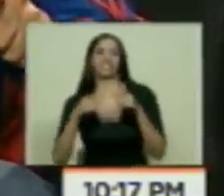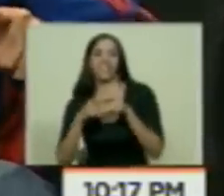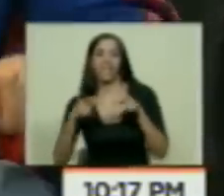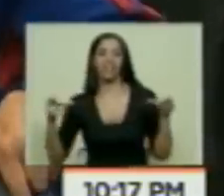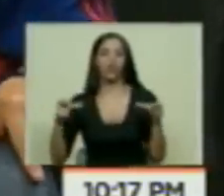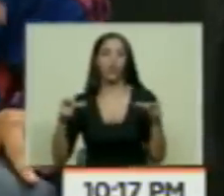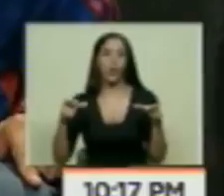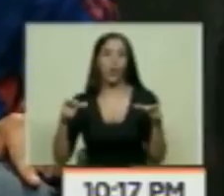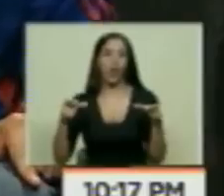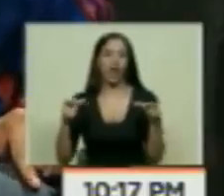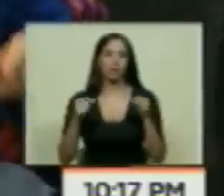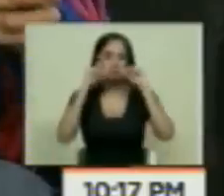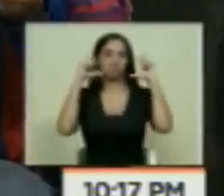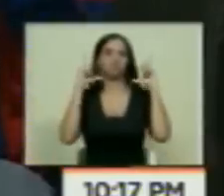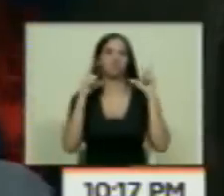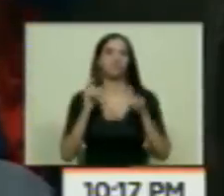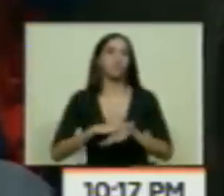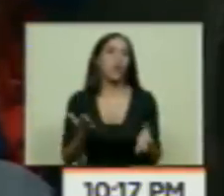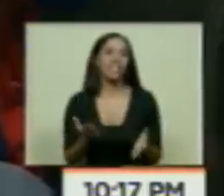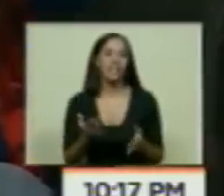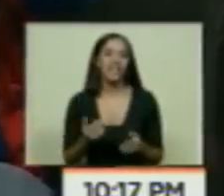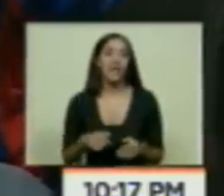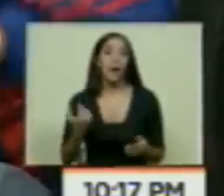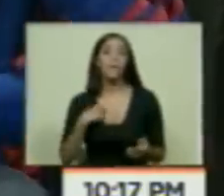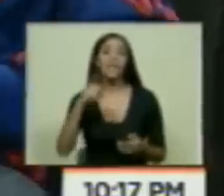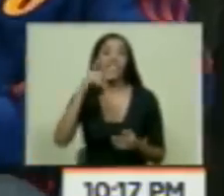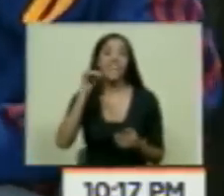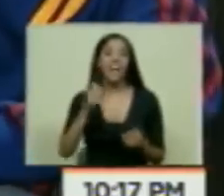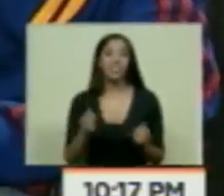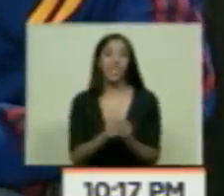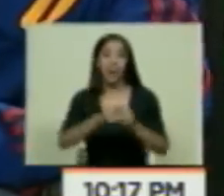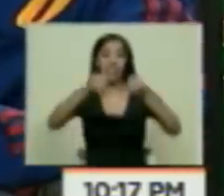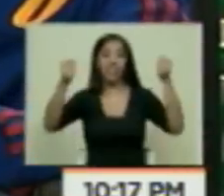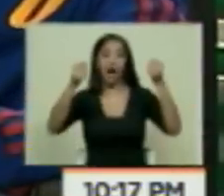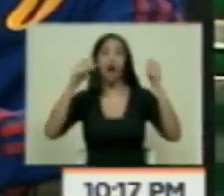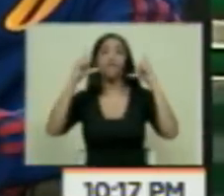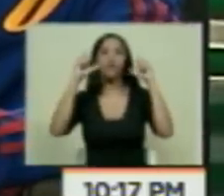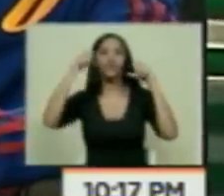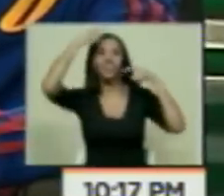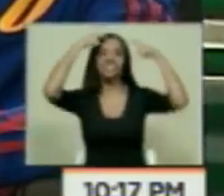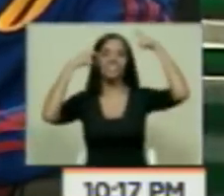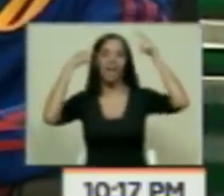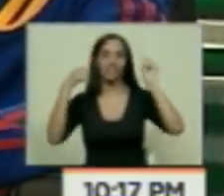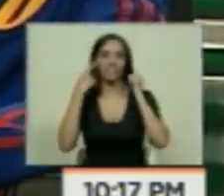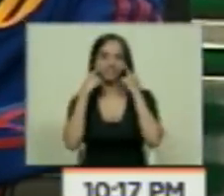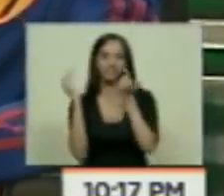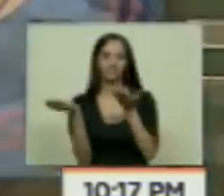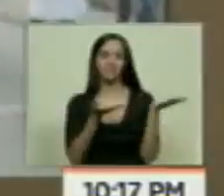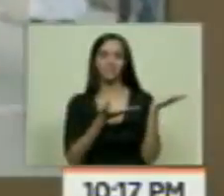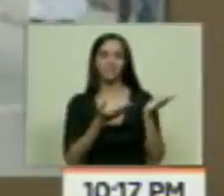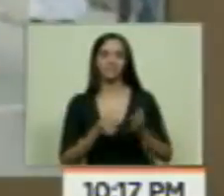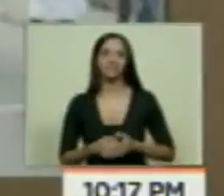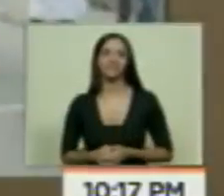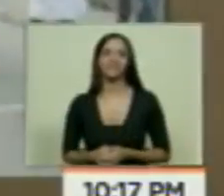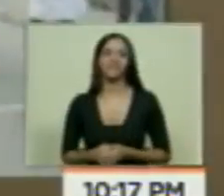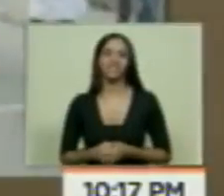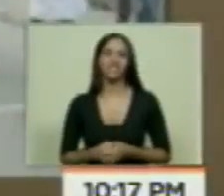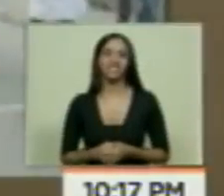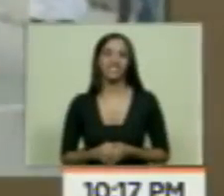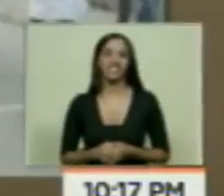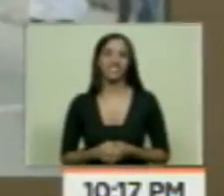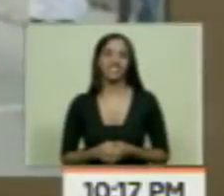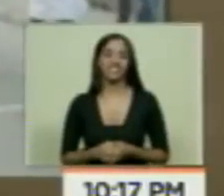el keniano gana el maratón y sale con una foto de Hugo Chávez. Ponchala la meta. Por la meta, ponchala. Eso es. ¿Cuál